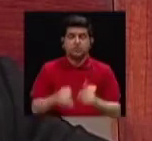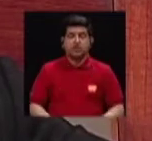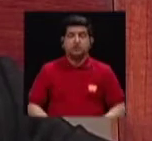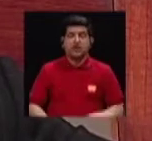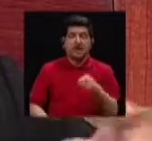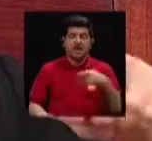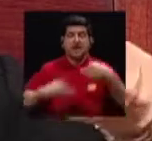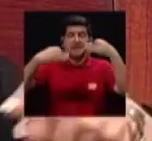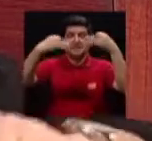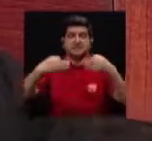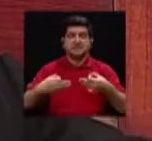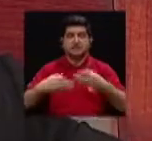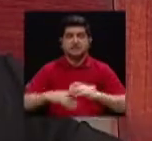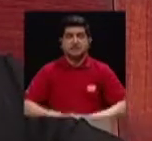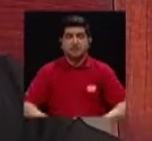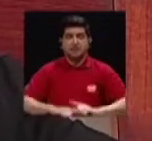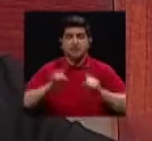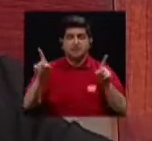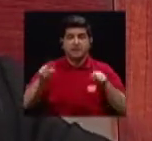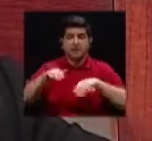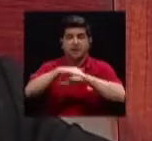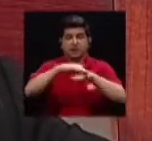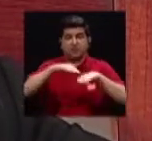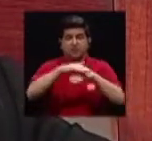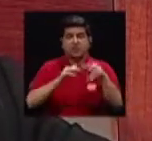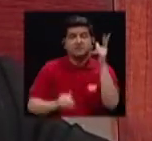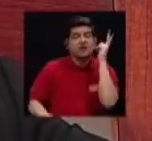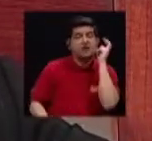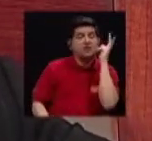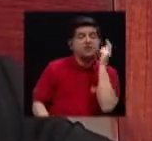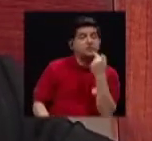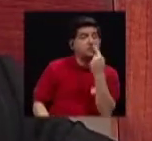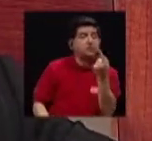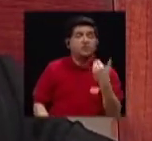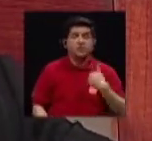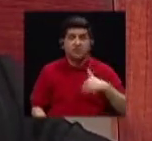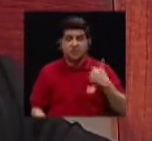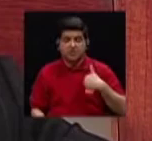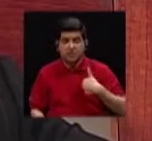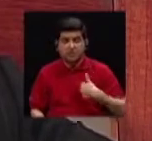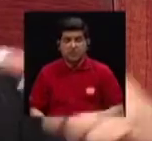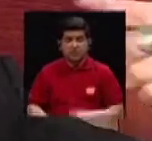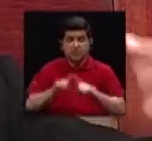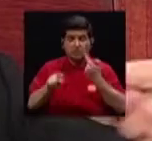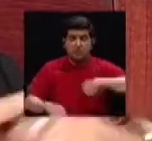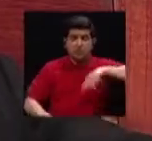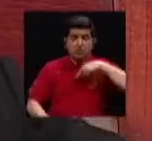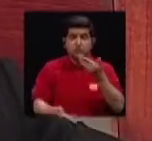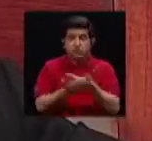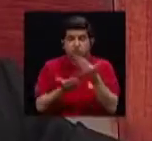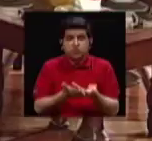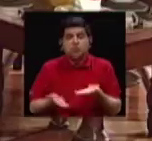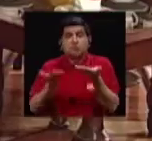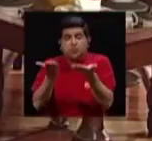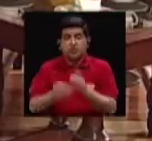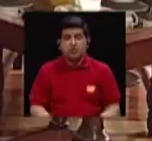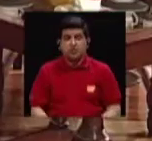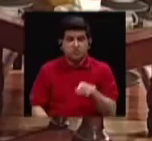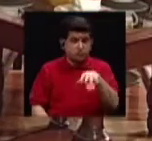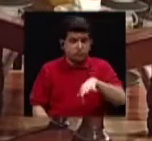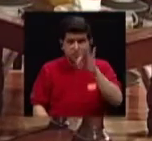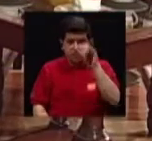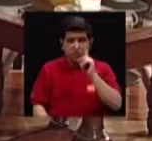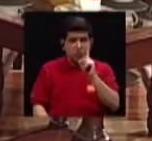resolución, pero eso es en base a lo que oyó, que dijo el demandado. Uh-huh. Sin embargo, nosotros tenemos que aportar pruebas, porque usted no va a encontrar un